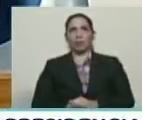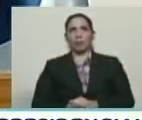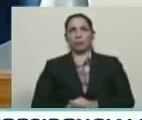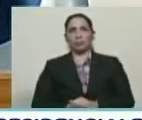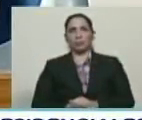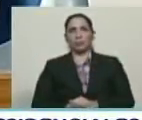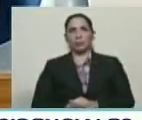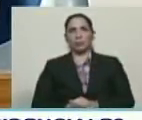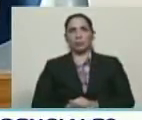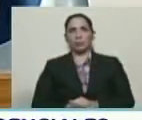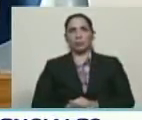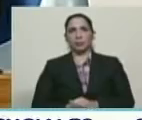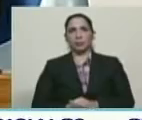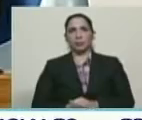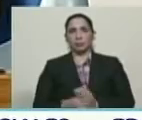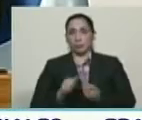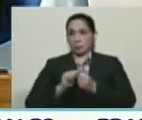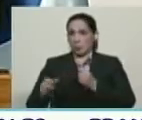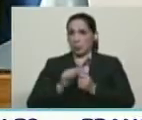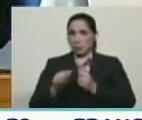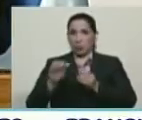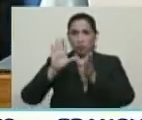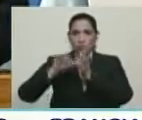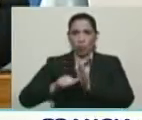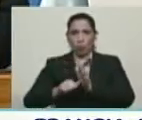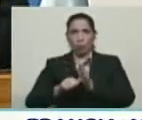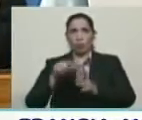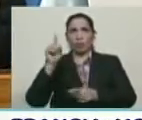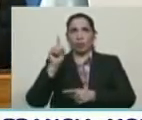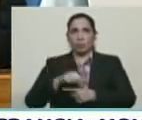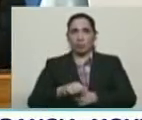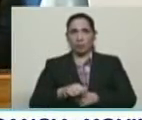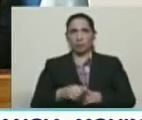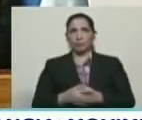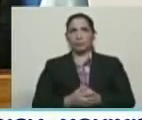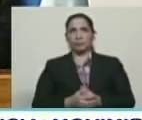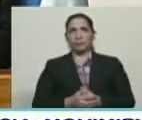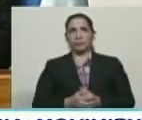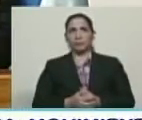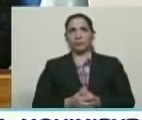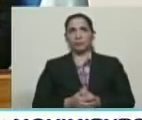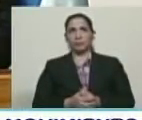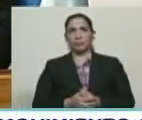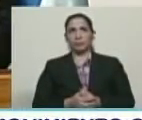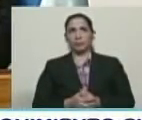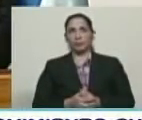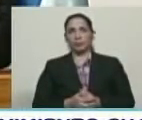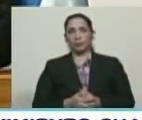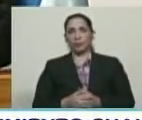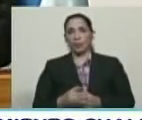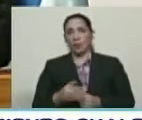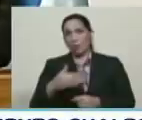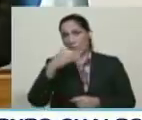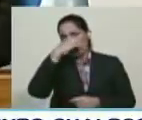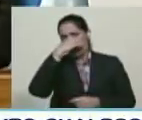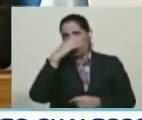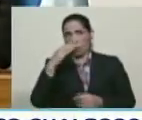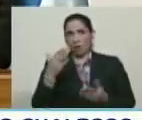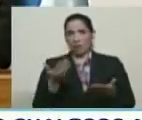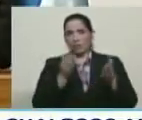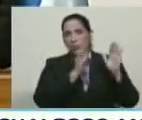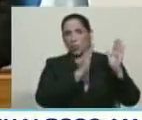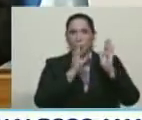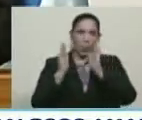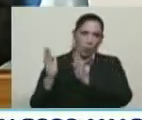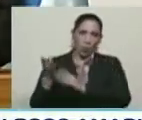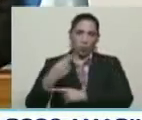lavado de dinero y, por supuesto, de la delincuencia organizada, que es lo que hoy vamos a